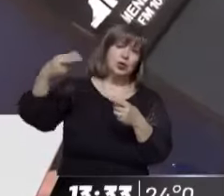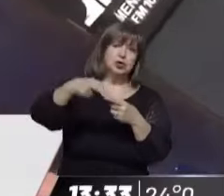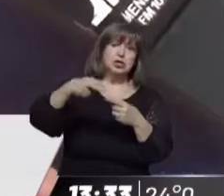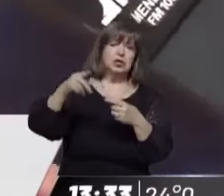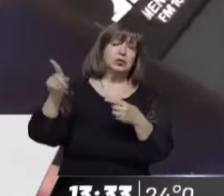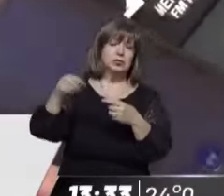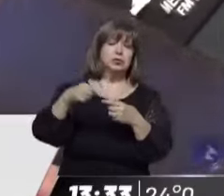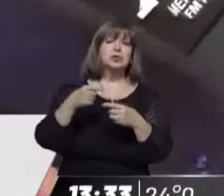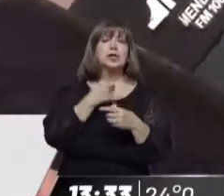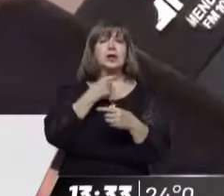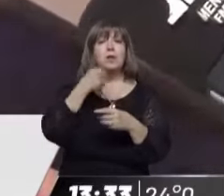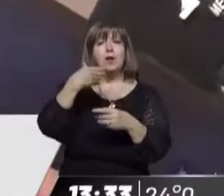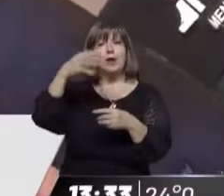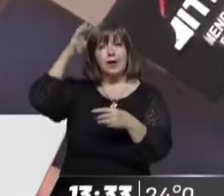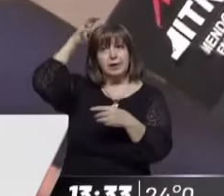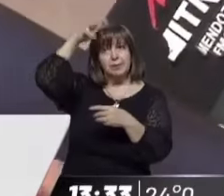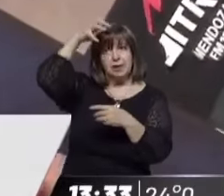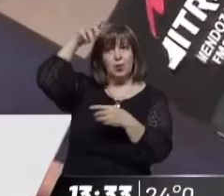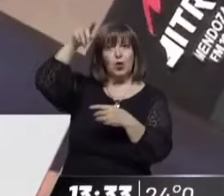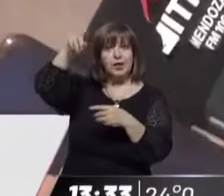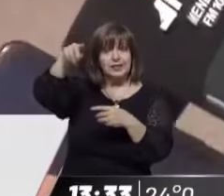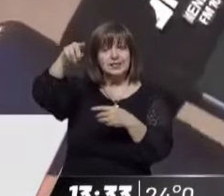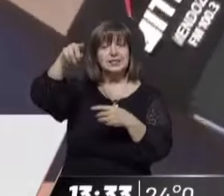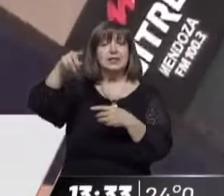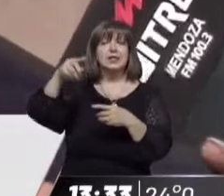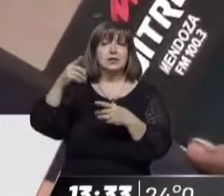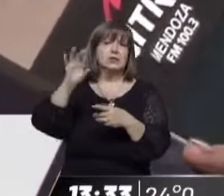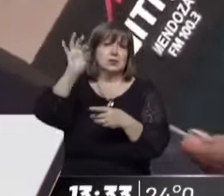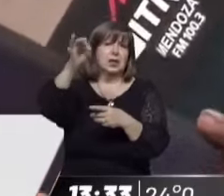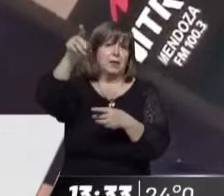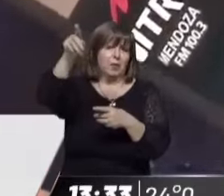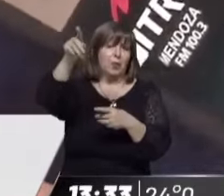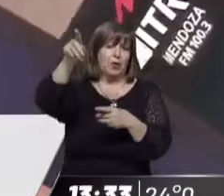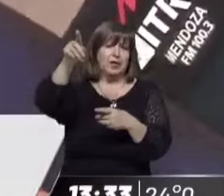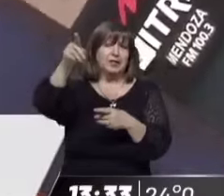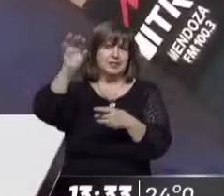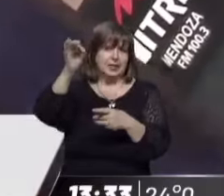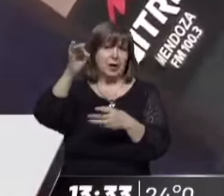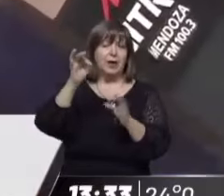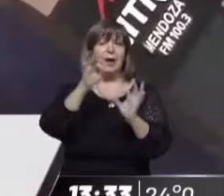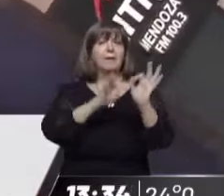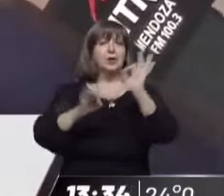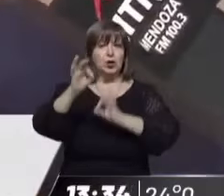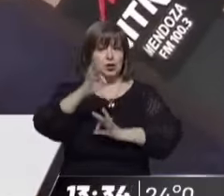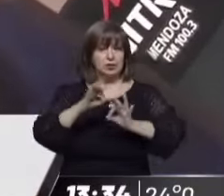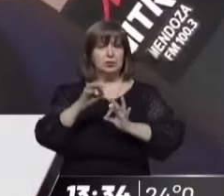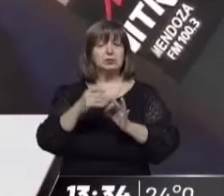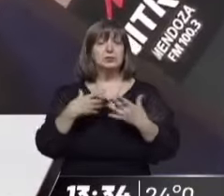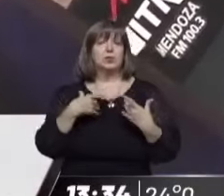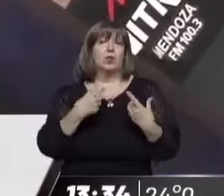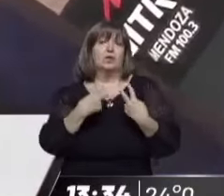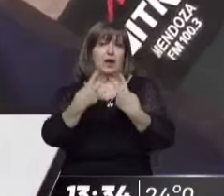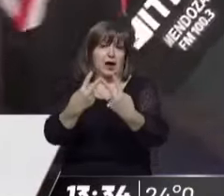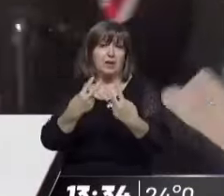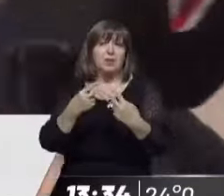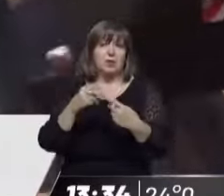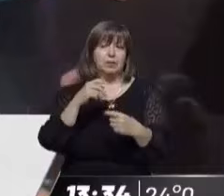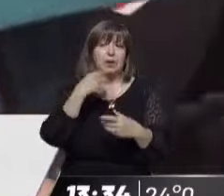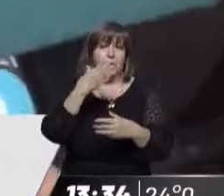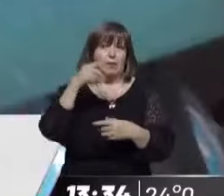con la ministra, y que gratamente ella sé que está trabajando en todos estos proyectos, por eso es muy importante para Mendoza